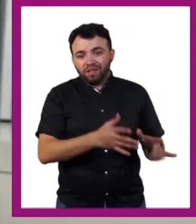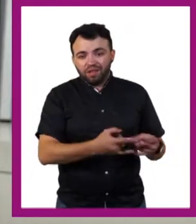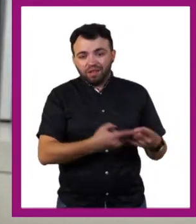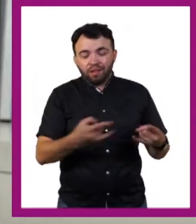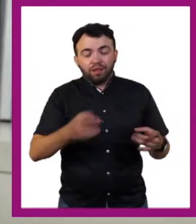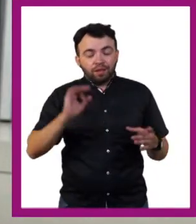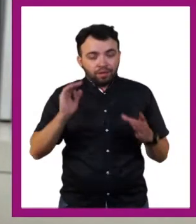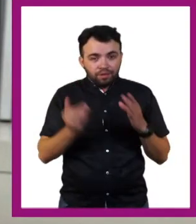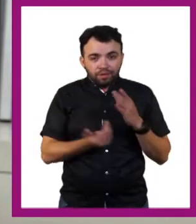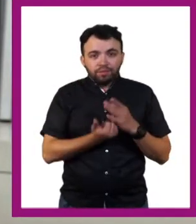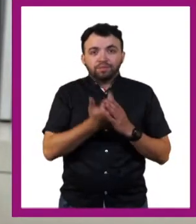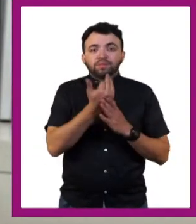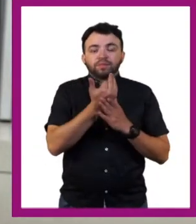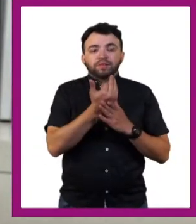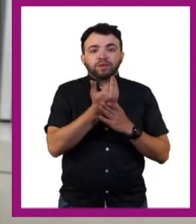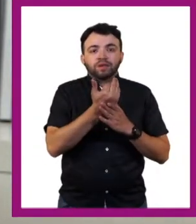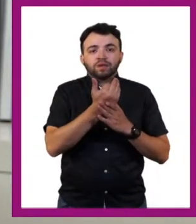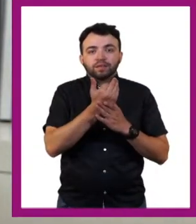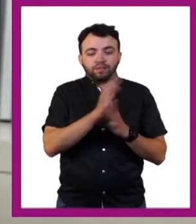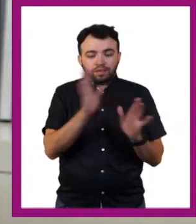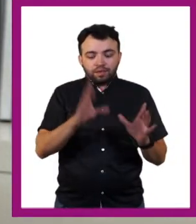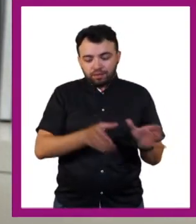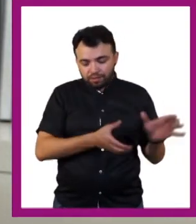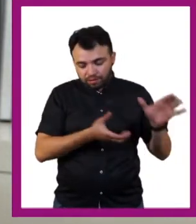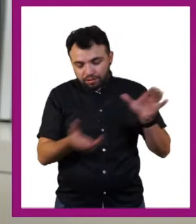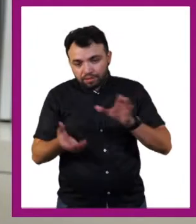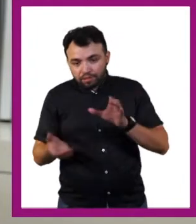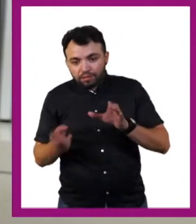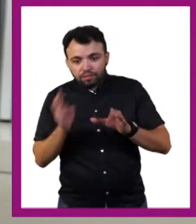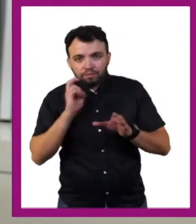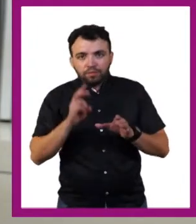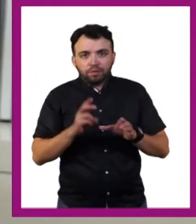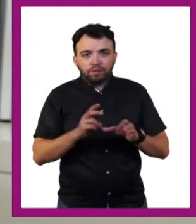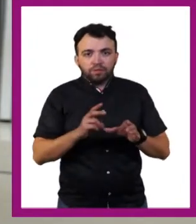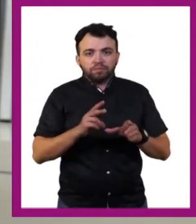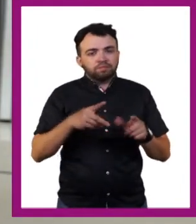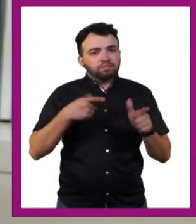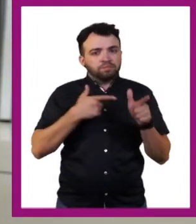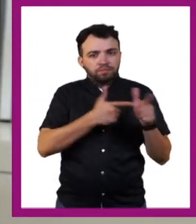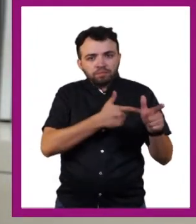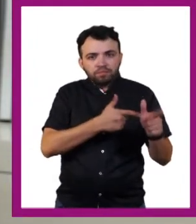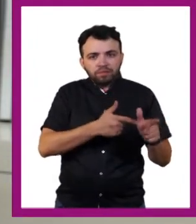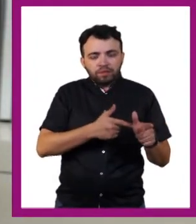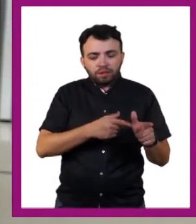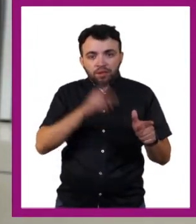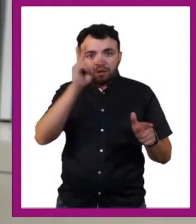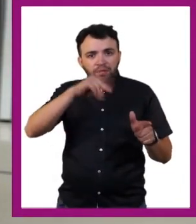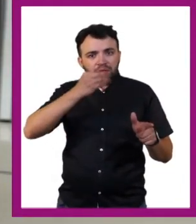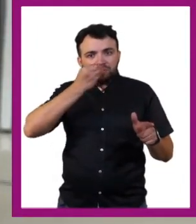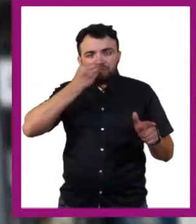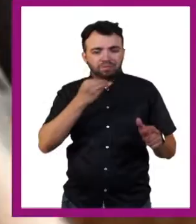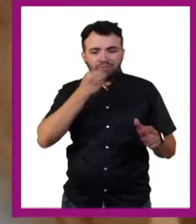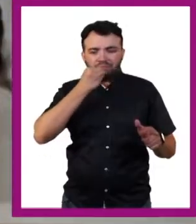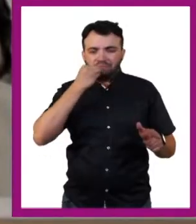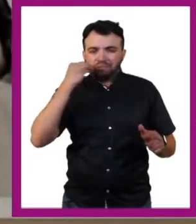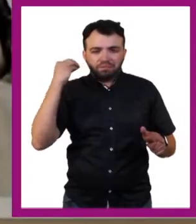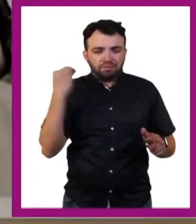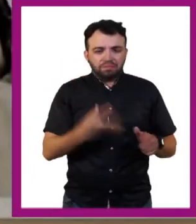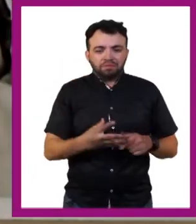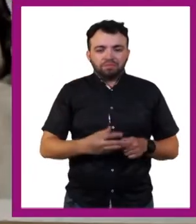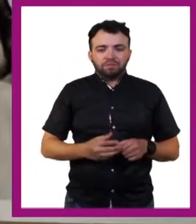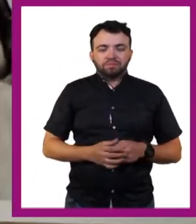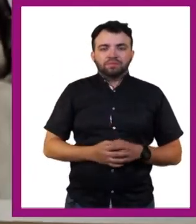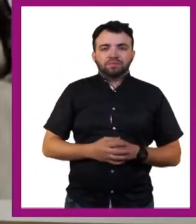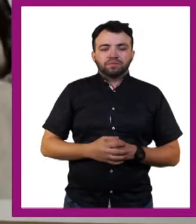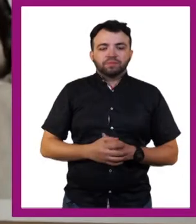vaciaba el revelador y ya seguía con el proceso y el fijador. Le quedaban unas fotos, no sé si ustedes conocen el trabajo de